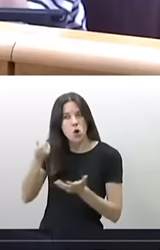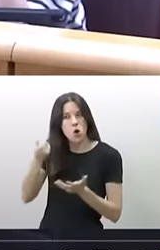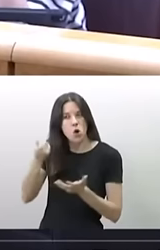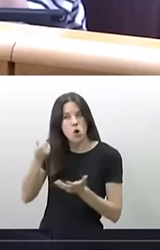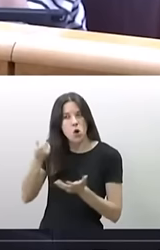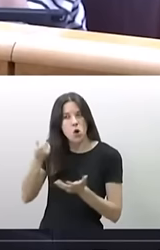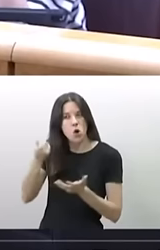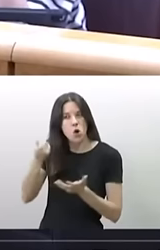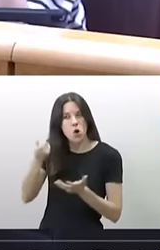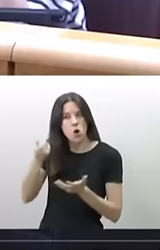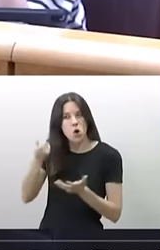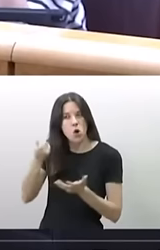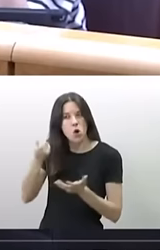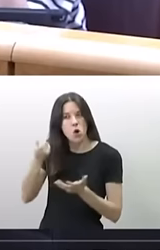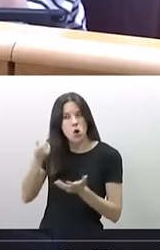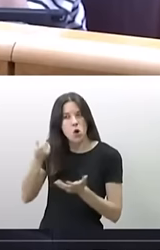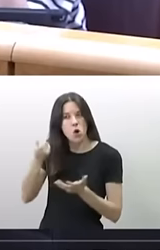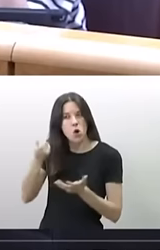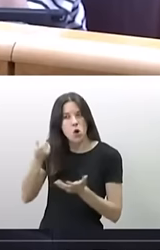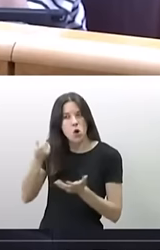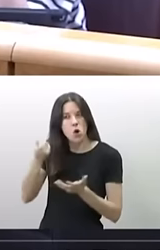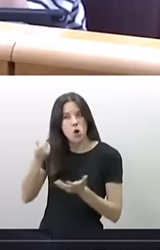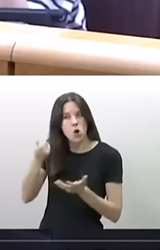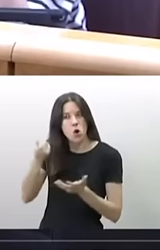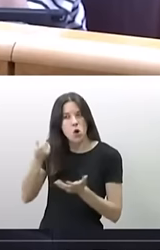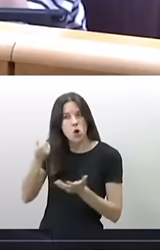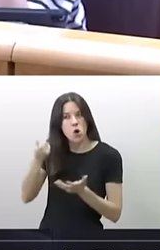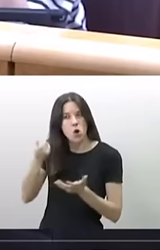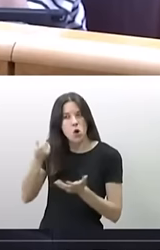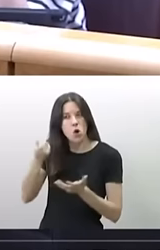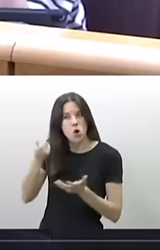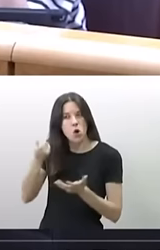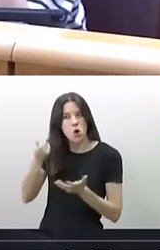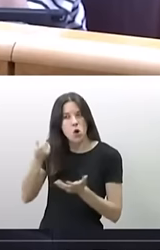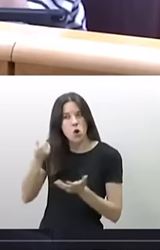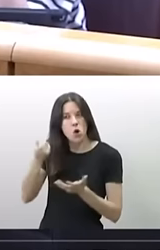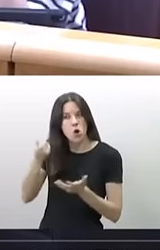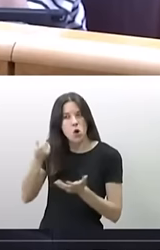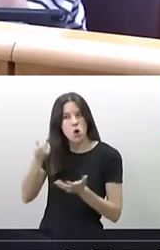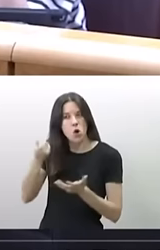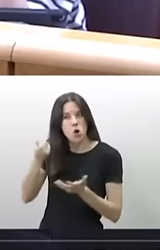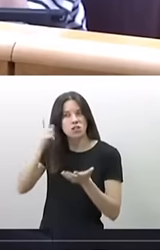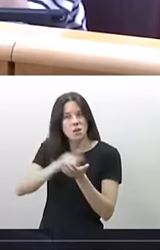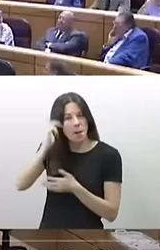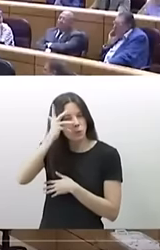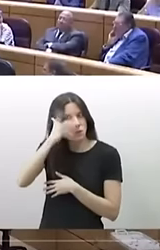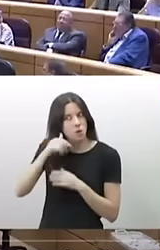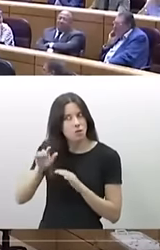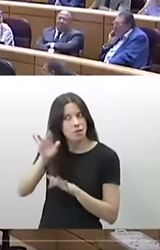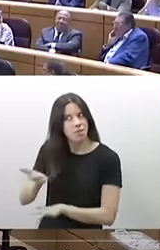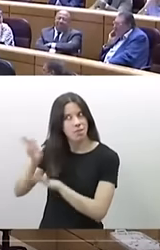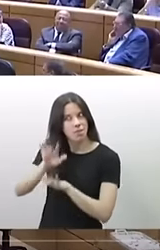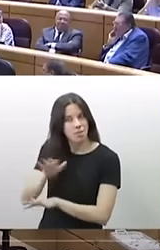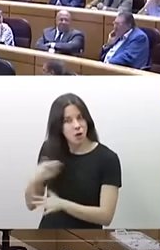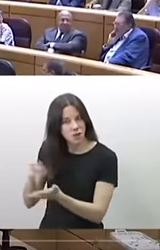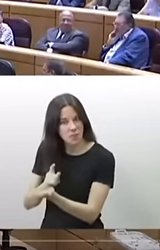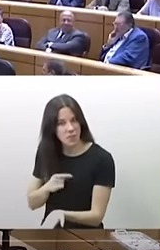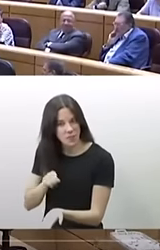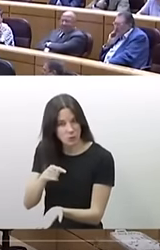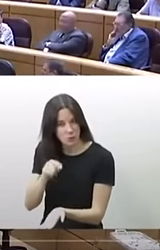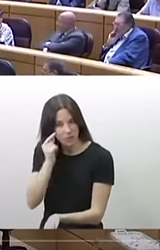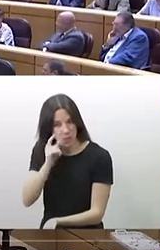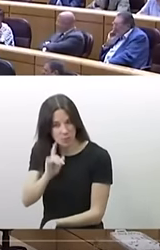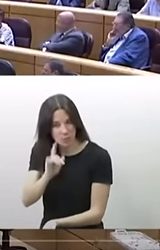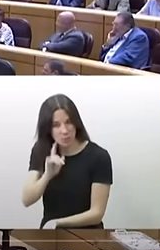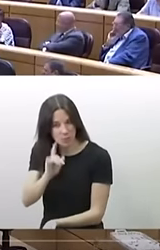Catalunya. Pero bueno, Pilar Alegría tiene que salir como pueda de esa situación y ha encontrado este argumento. A ver cómo lo desarrolla. Claro, es